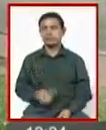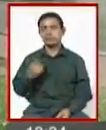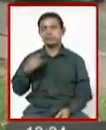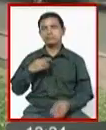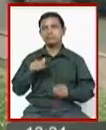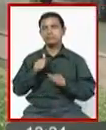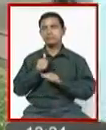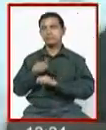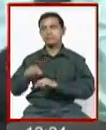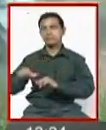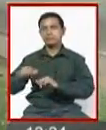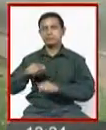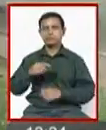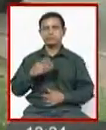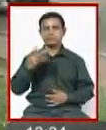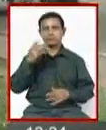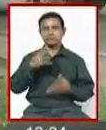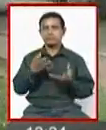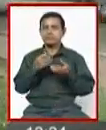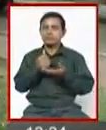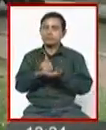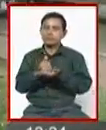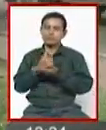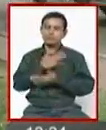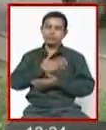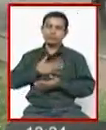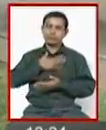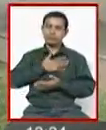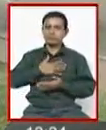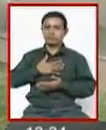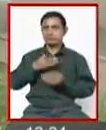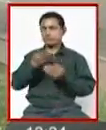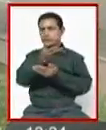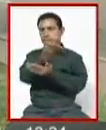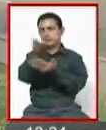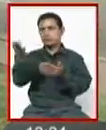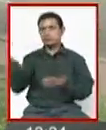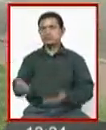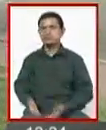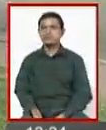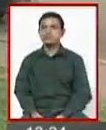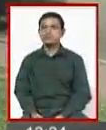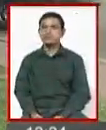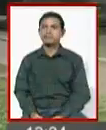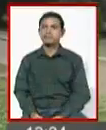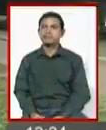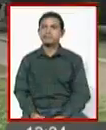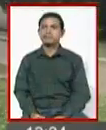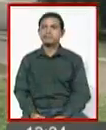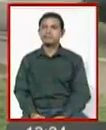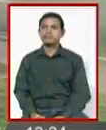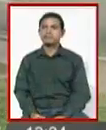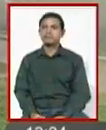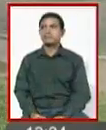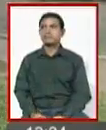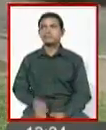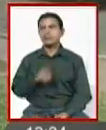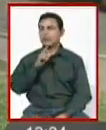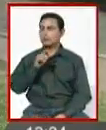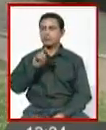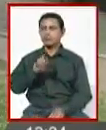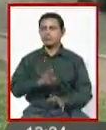eh Quisiera una ayudita por favor que me ayude la ciudadanía es